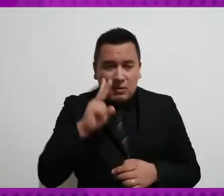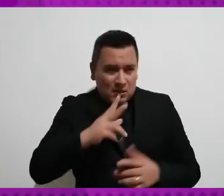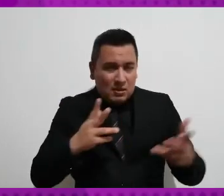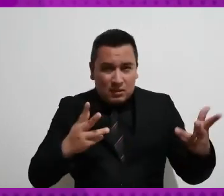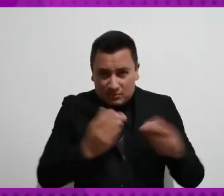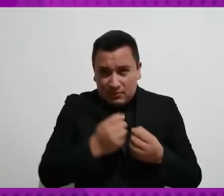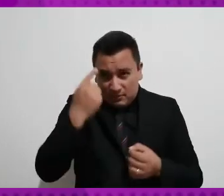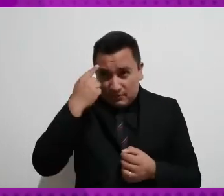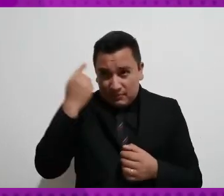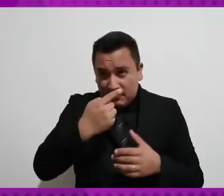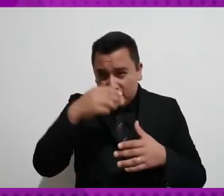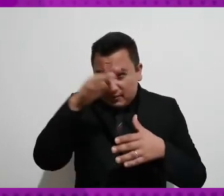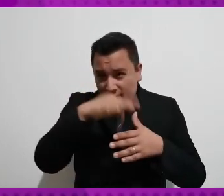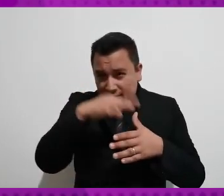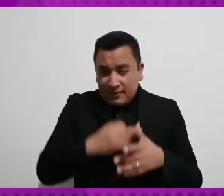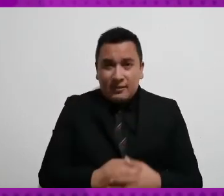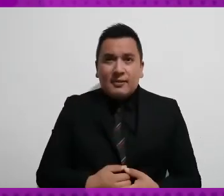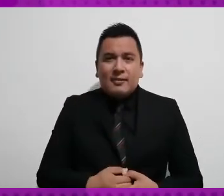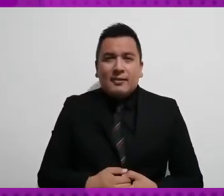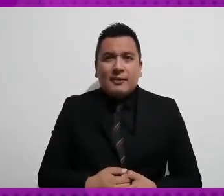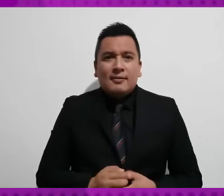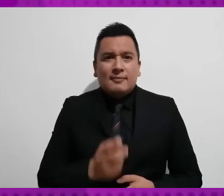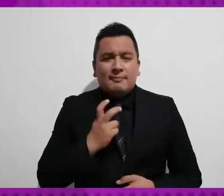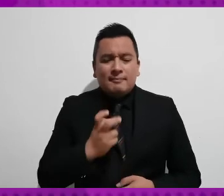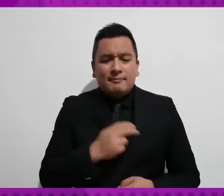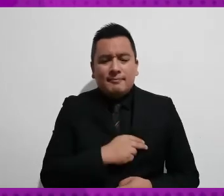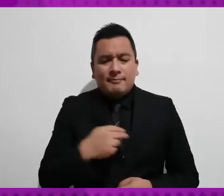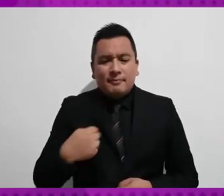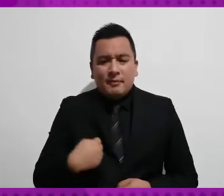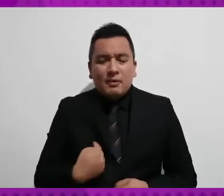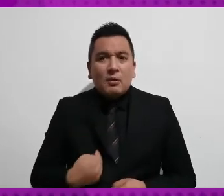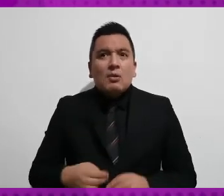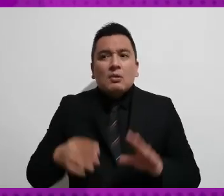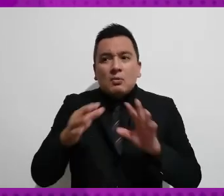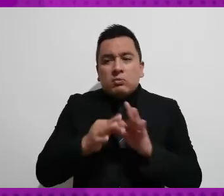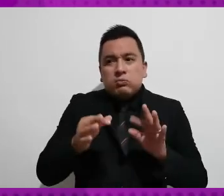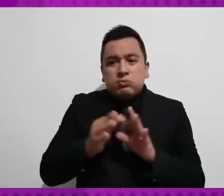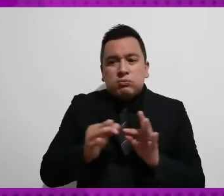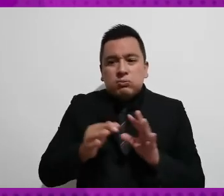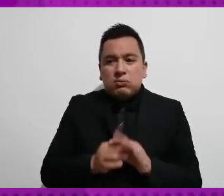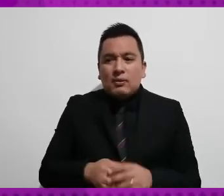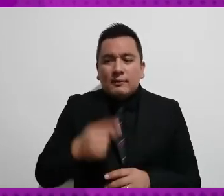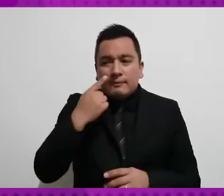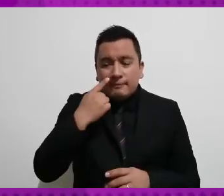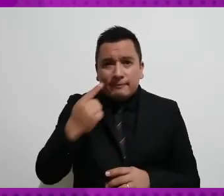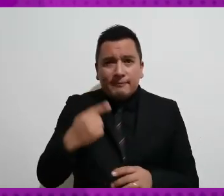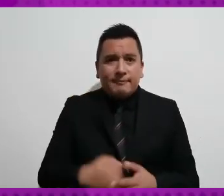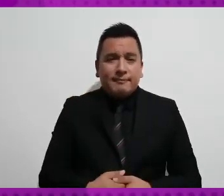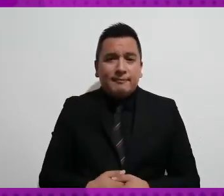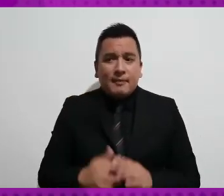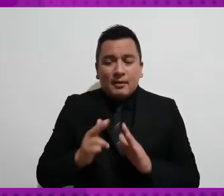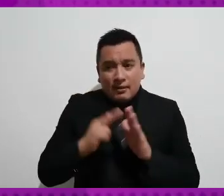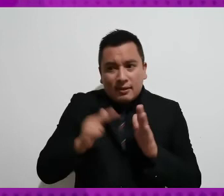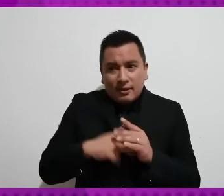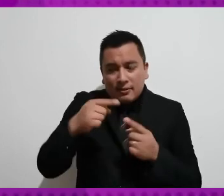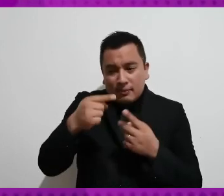acompañen el día de la jornada electoral en las casillas, es cuando les empezamos a informar sobre la aplicación de este protocolo. Y como